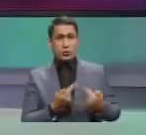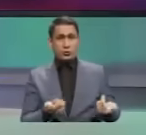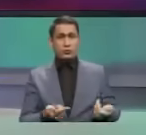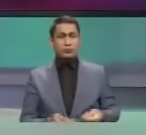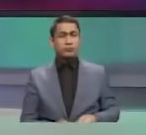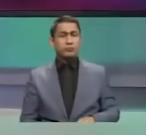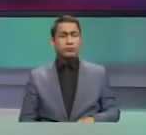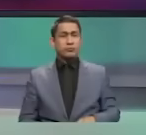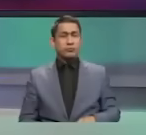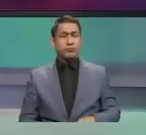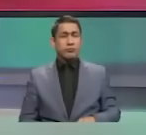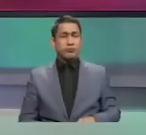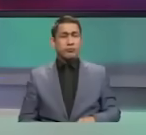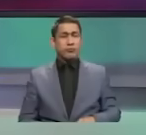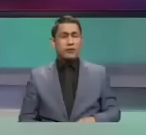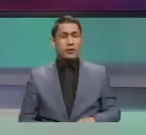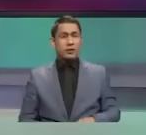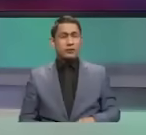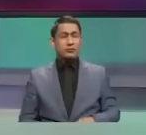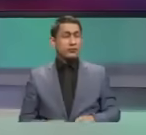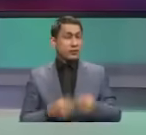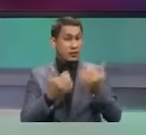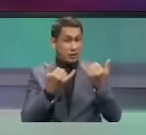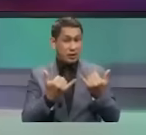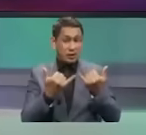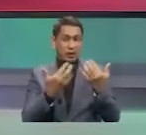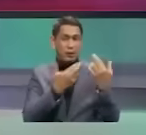honradamente, se gana la vida honradamente y alimenta a